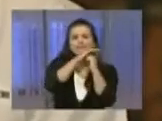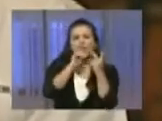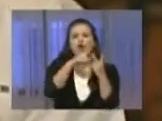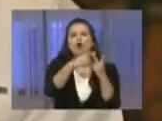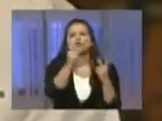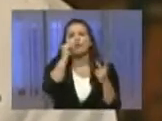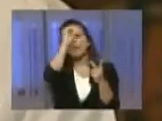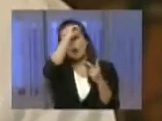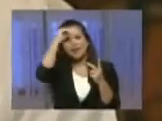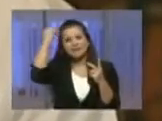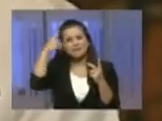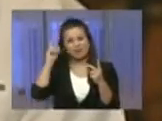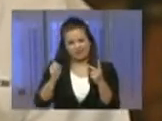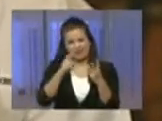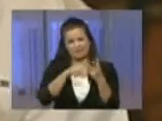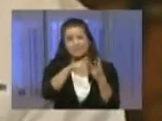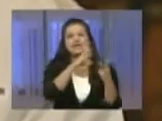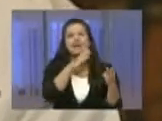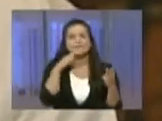kómpratelo